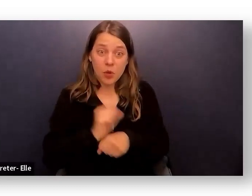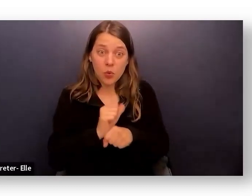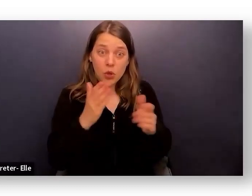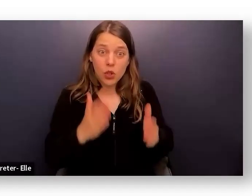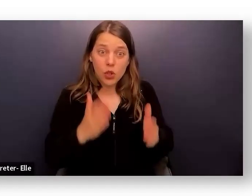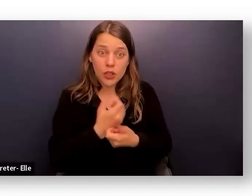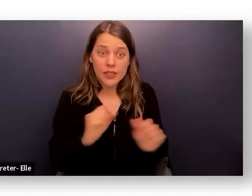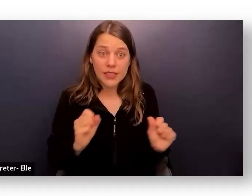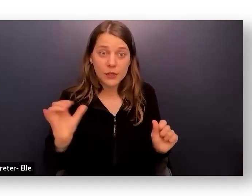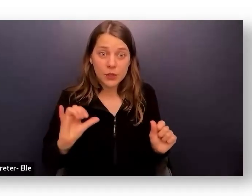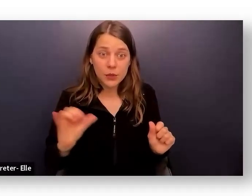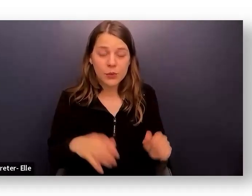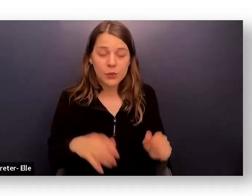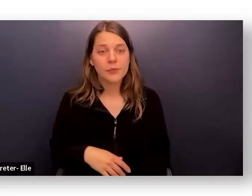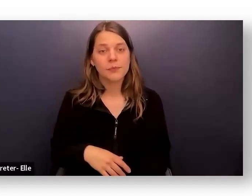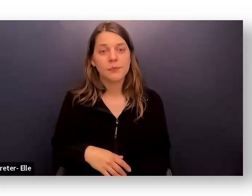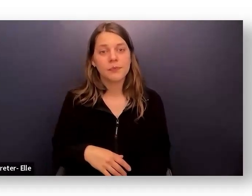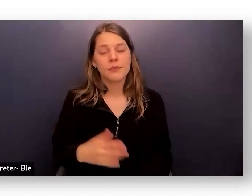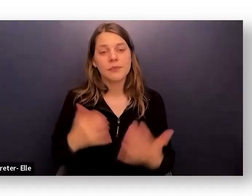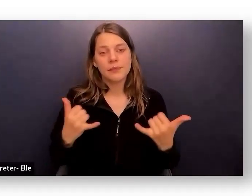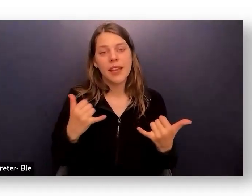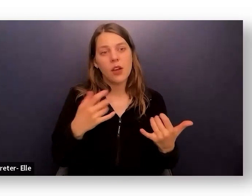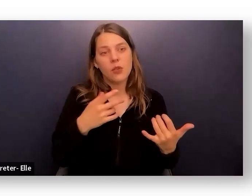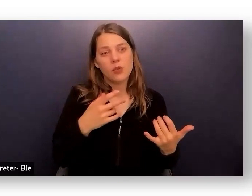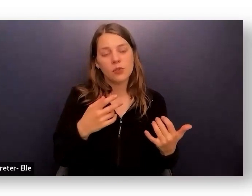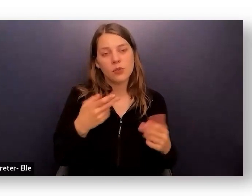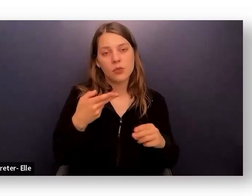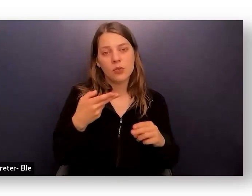evolucionando. Es como estamos desarrollando nuestro equipo.